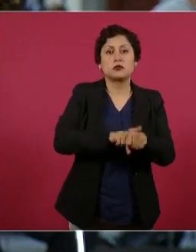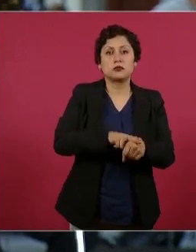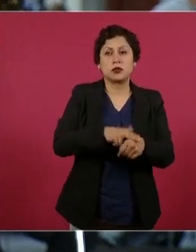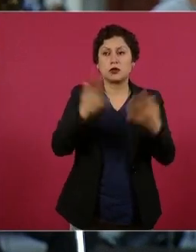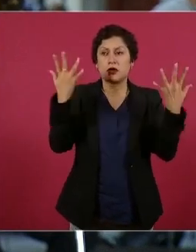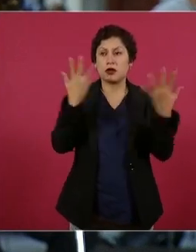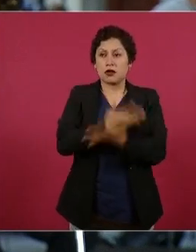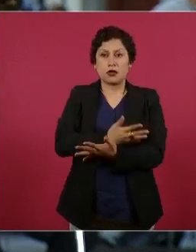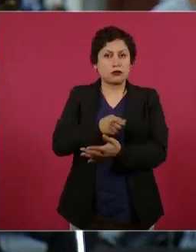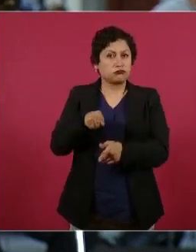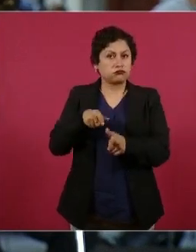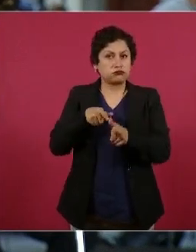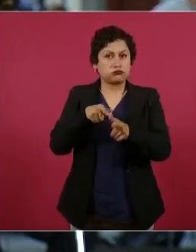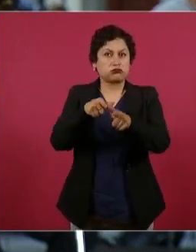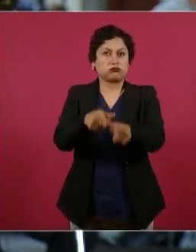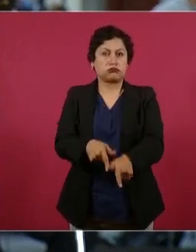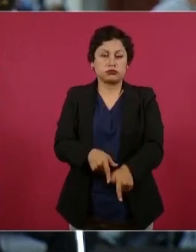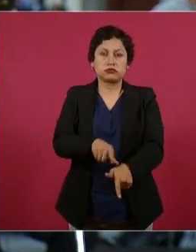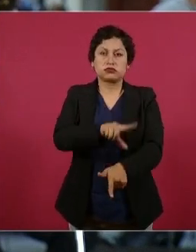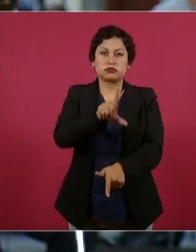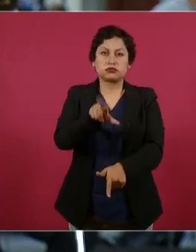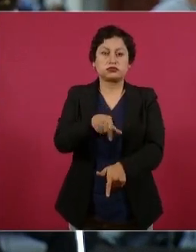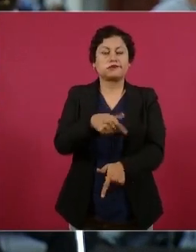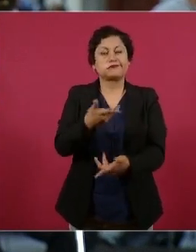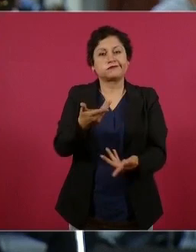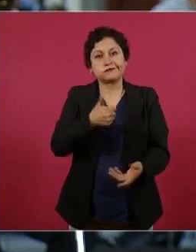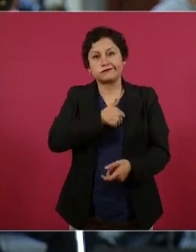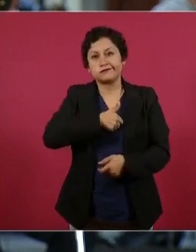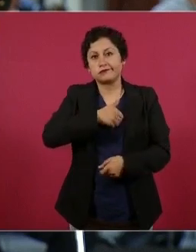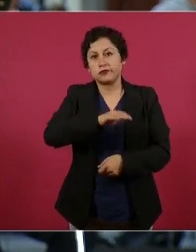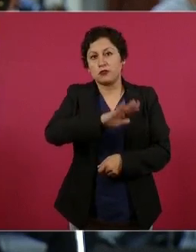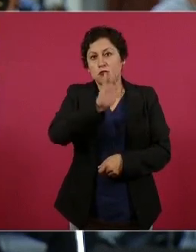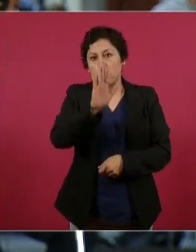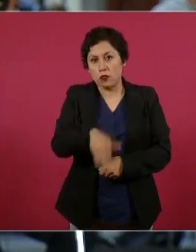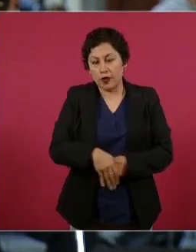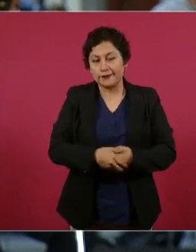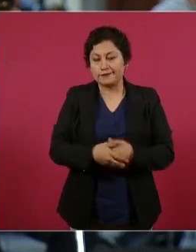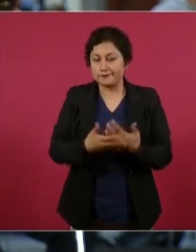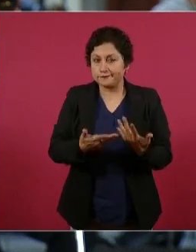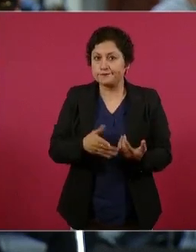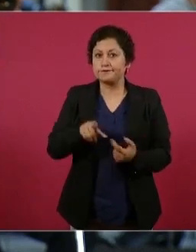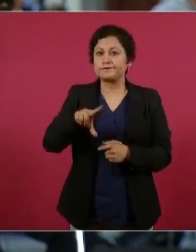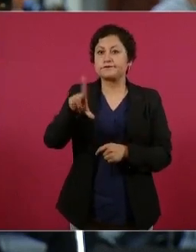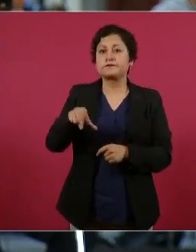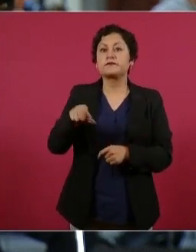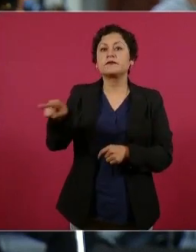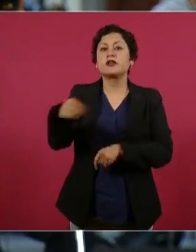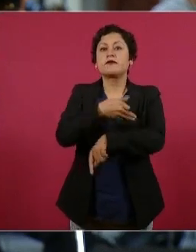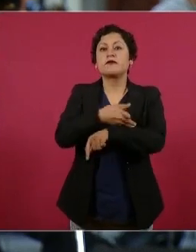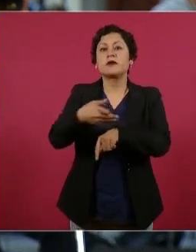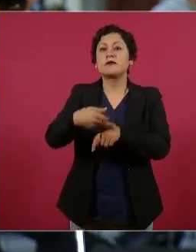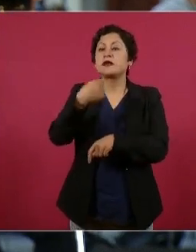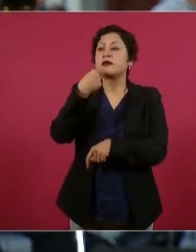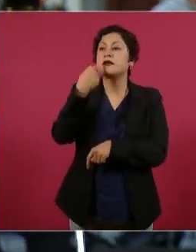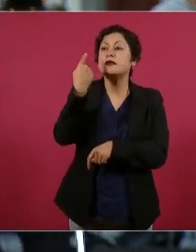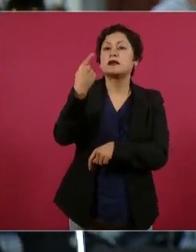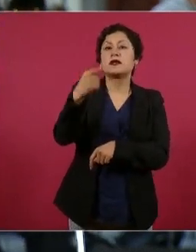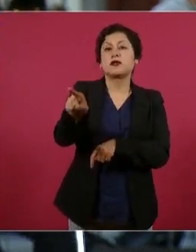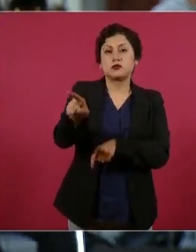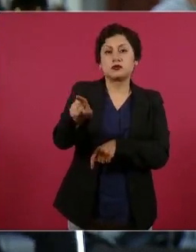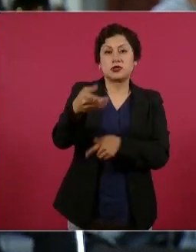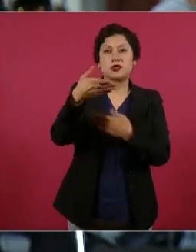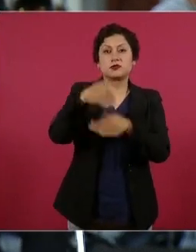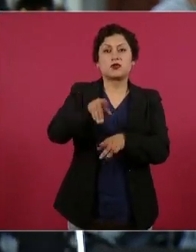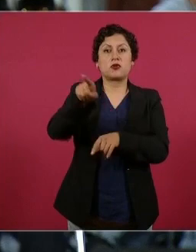lamentablemente el papá de Adriana muere, ¿no? Ellos inician una denuncia, una demanda por negligencia